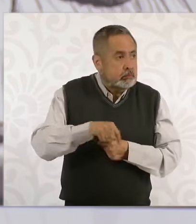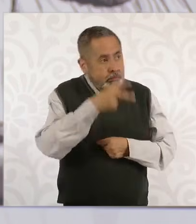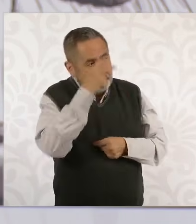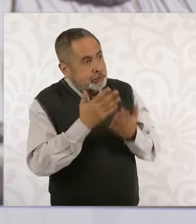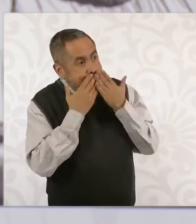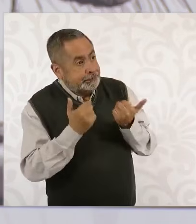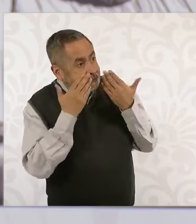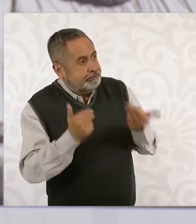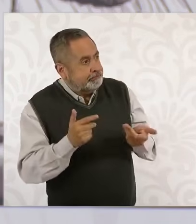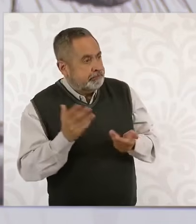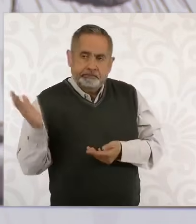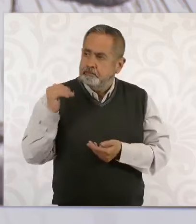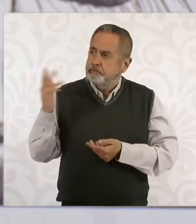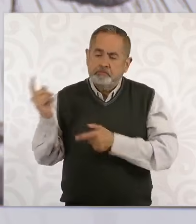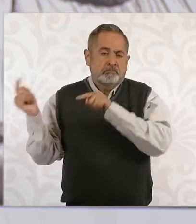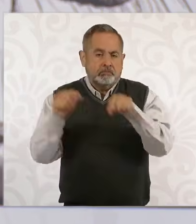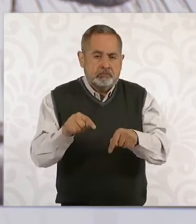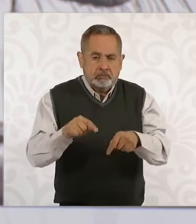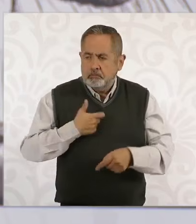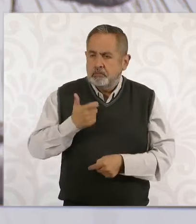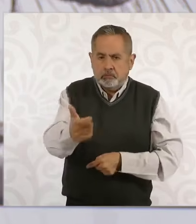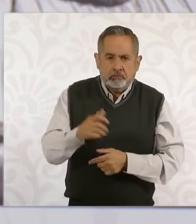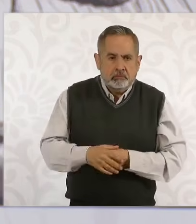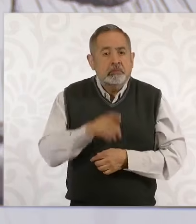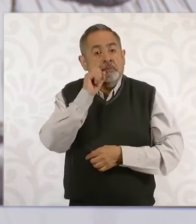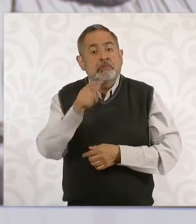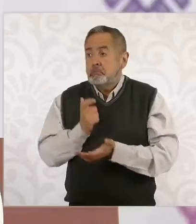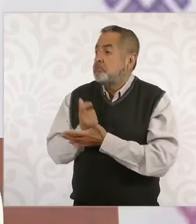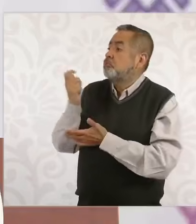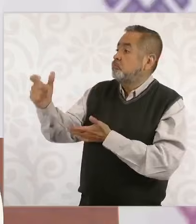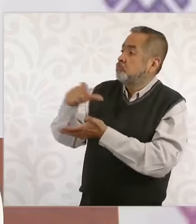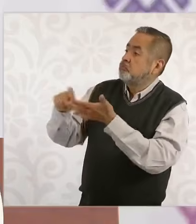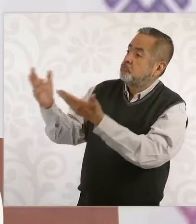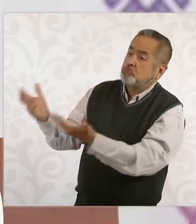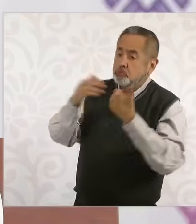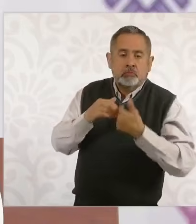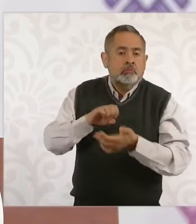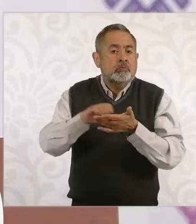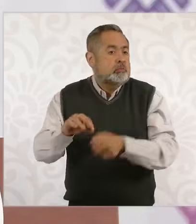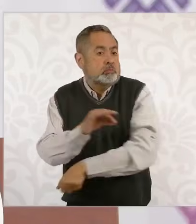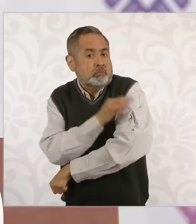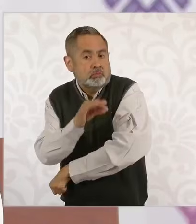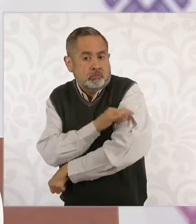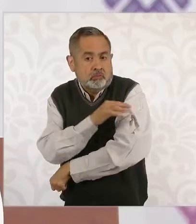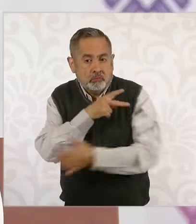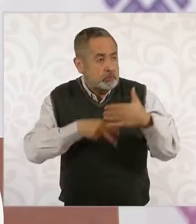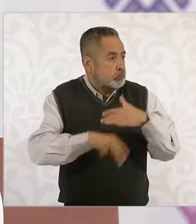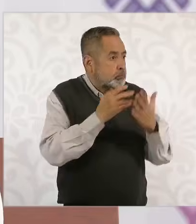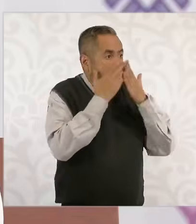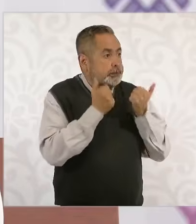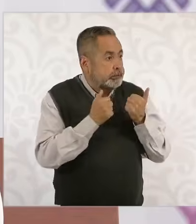México. Se compran algunos medicamentos, se compró vacunas y se